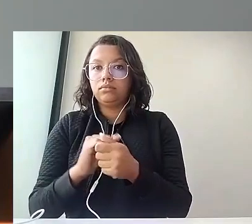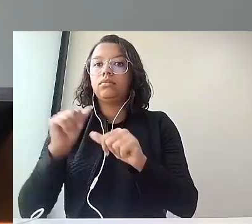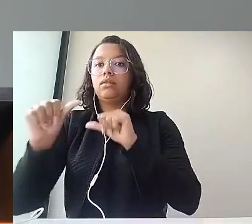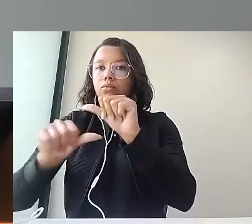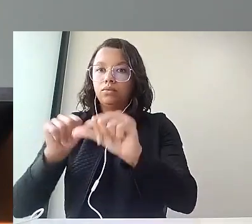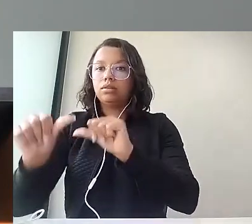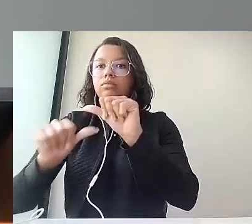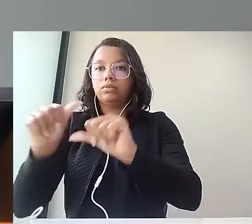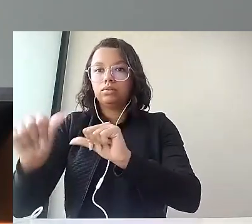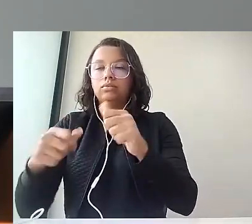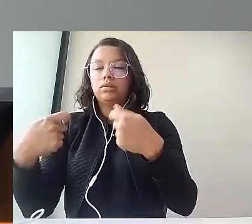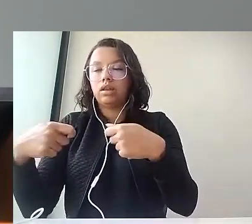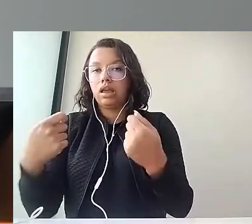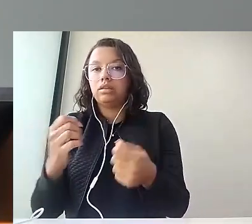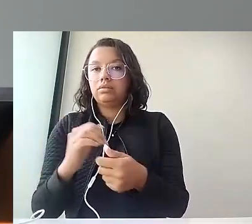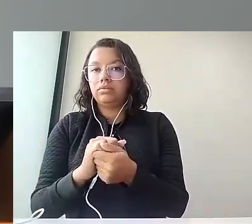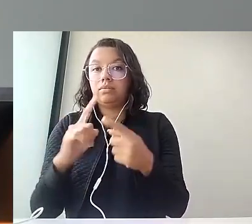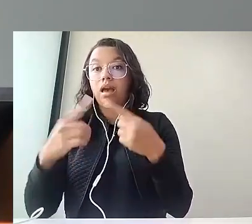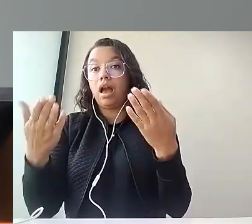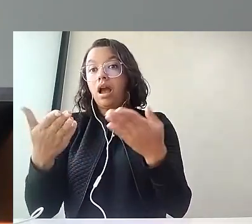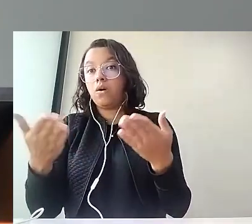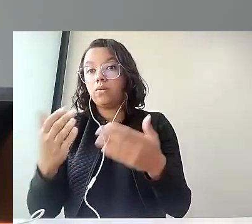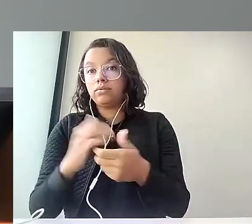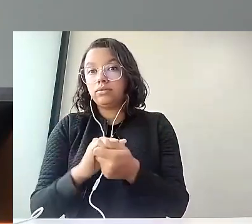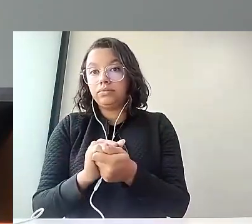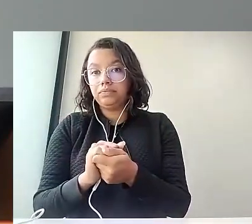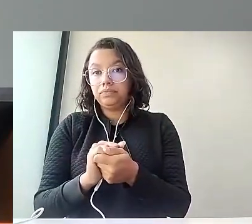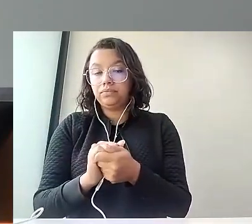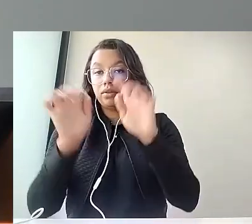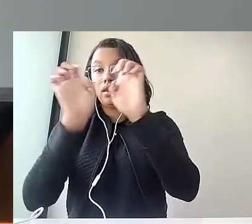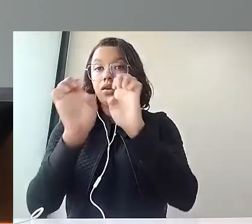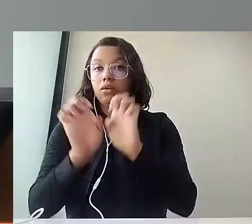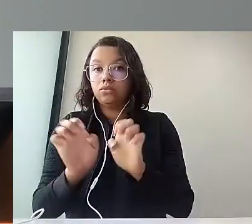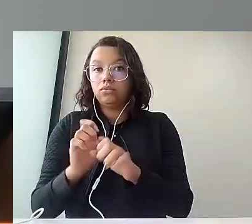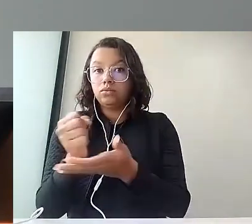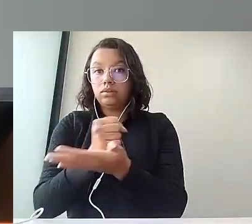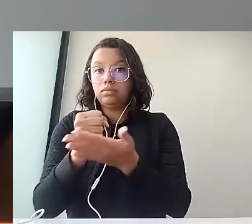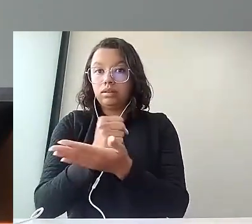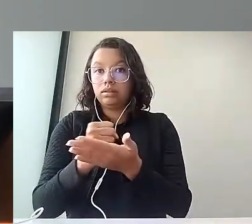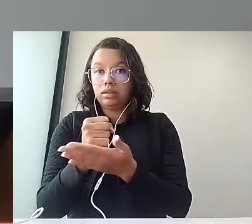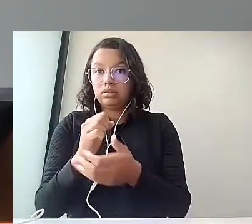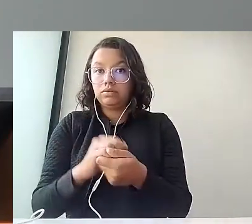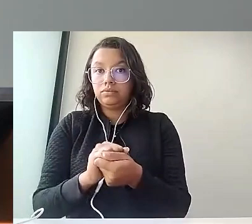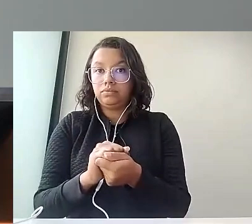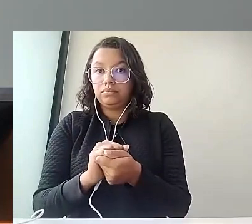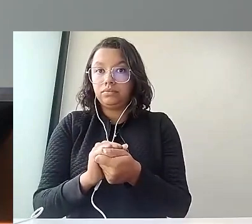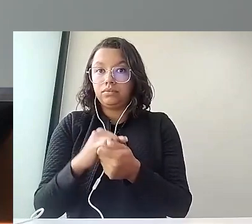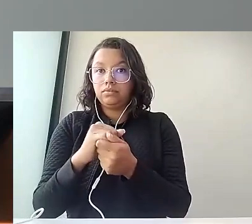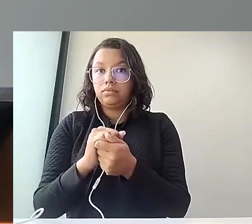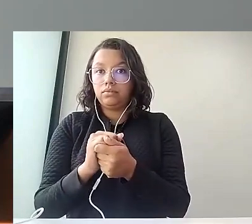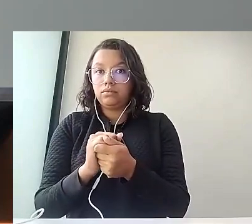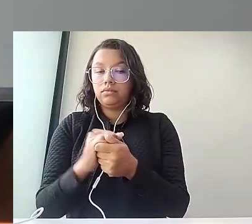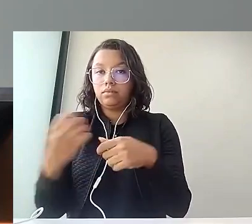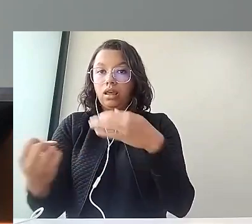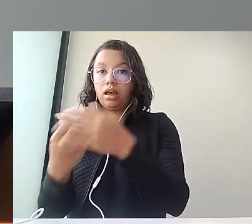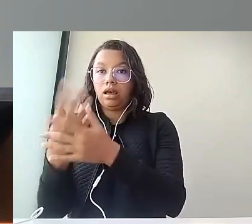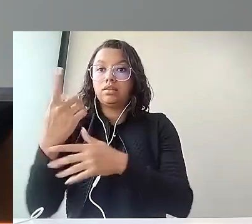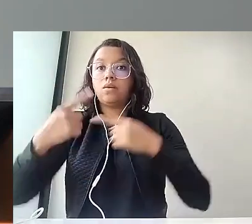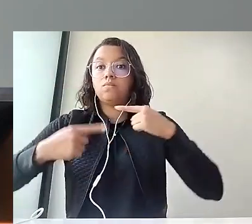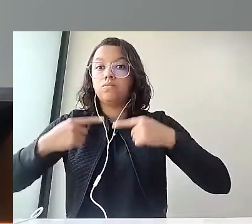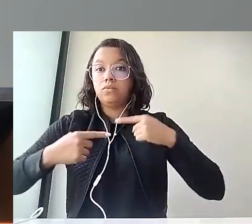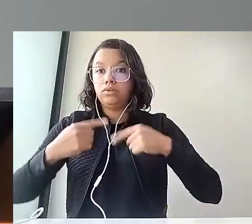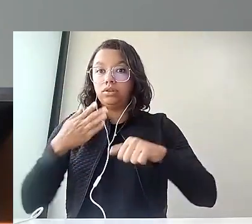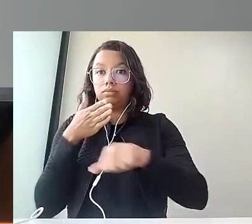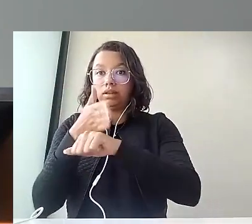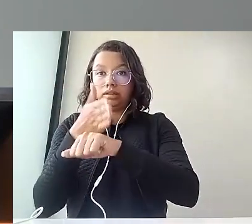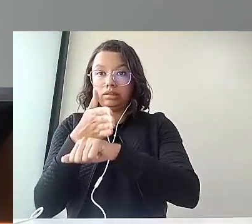nuevo. Pues ahora las estructuras fundamentales de la fábrica política francesa son